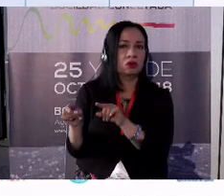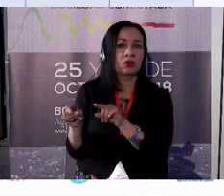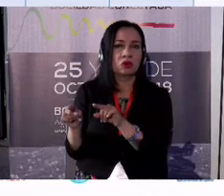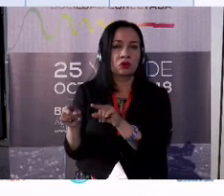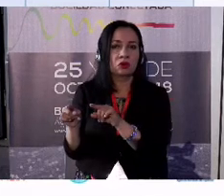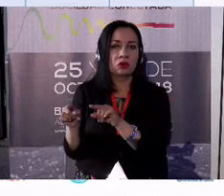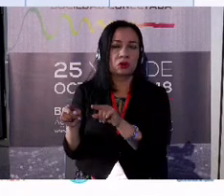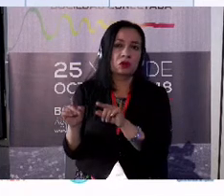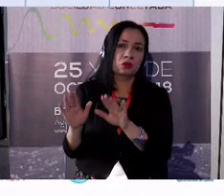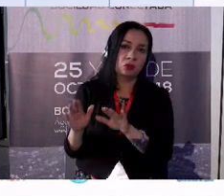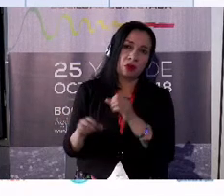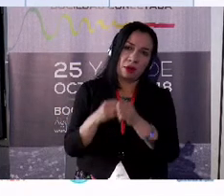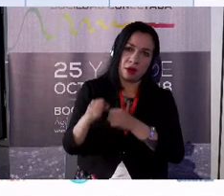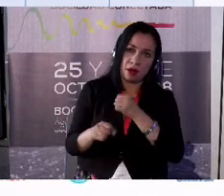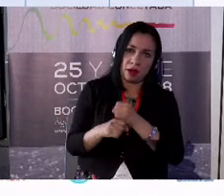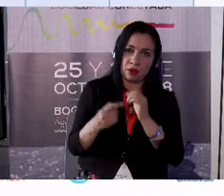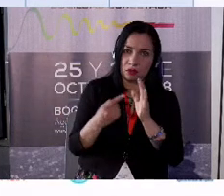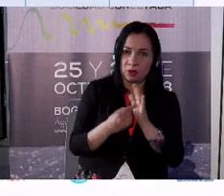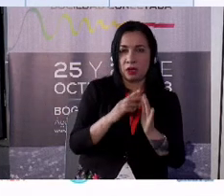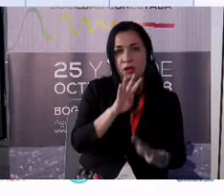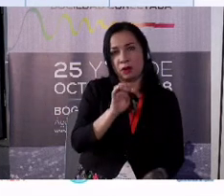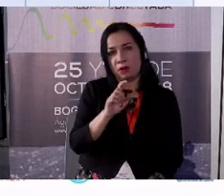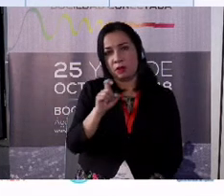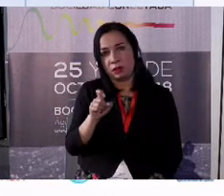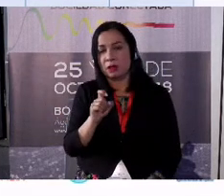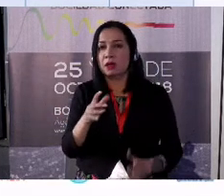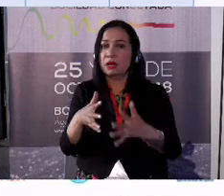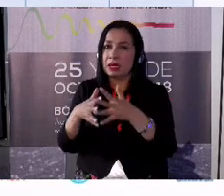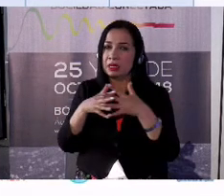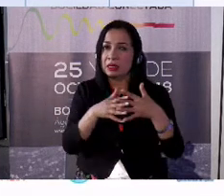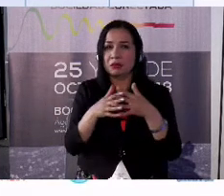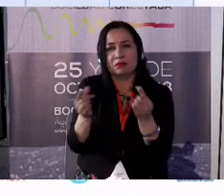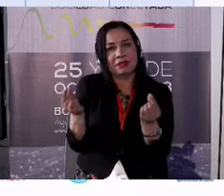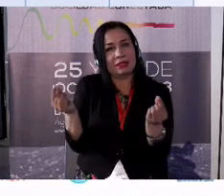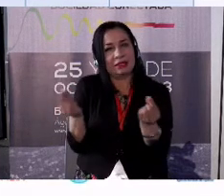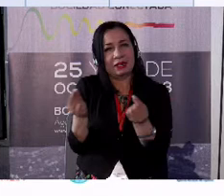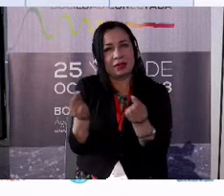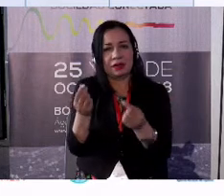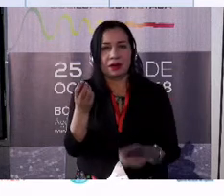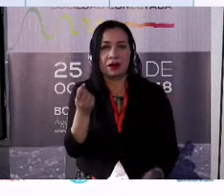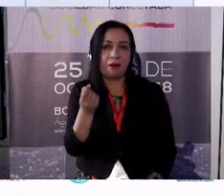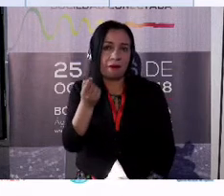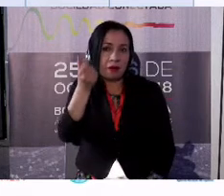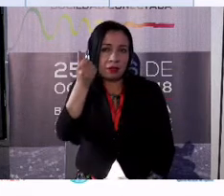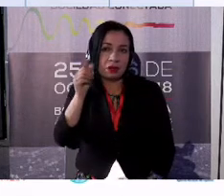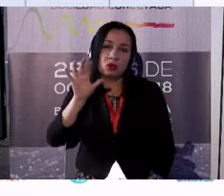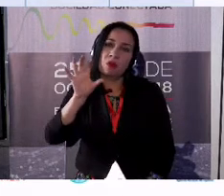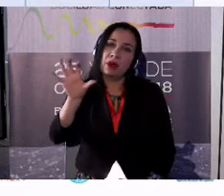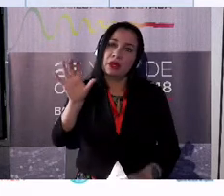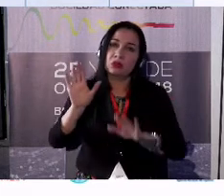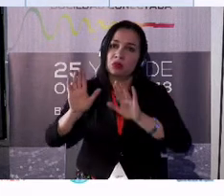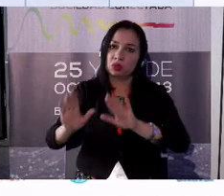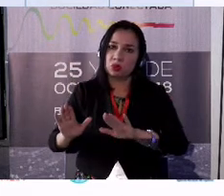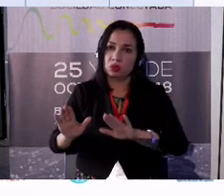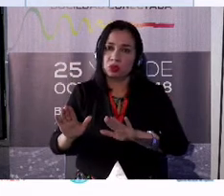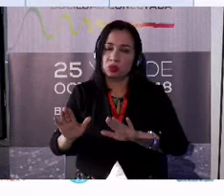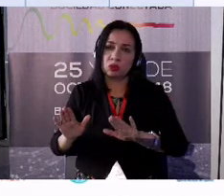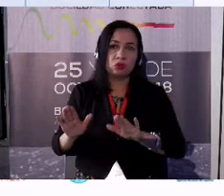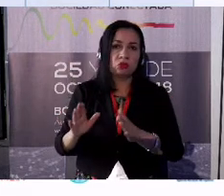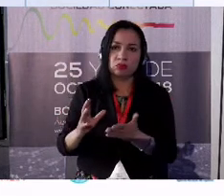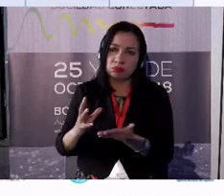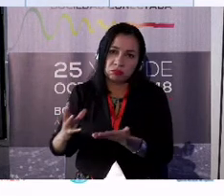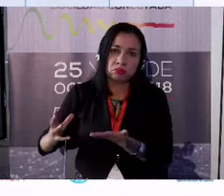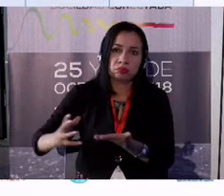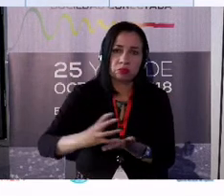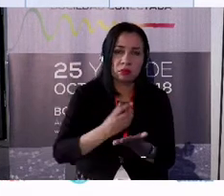muy lejano del año 96 Estados Unidos, pues podemos ver que es un país que definitivamente no iba a recoger